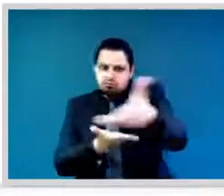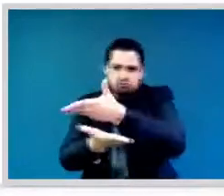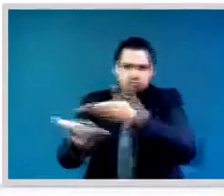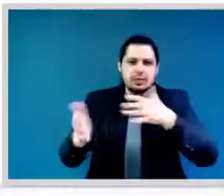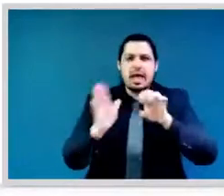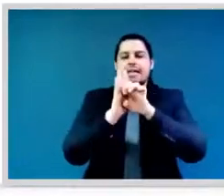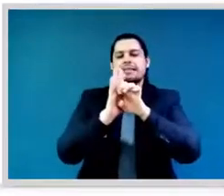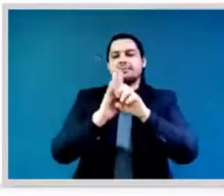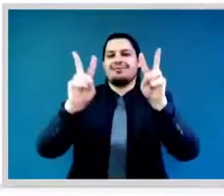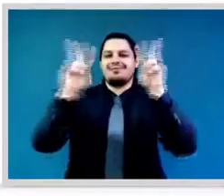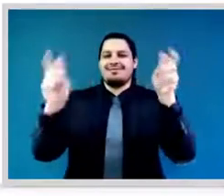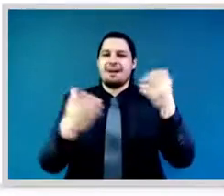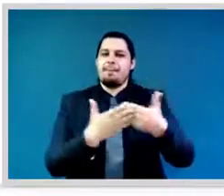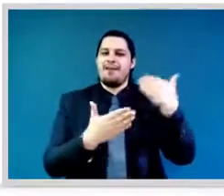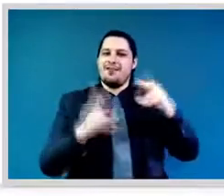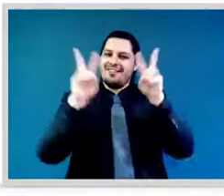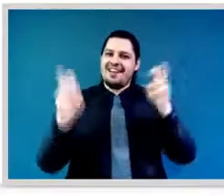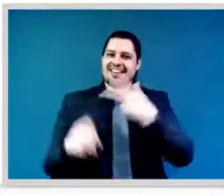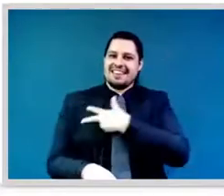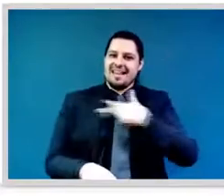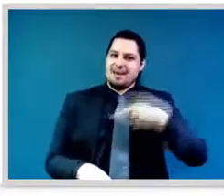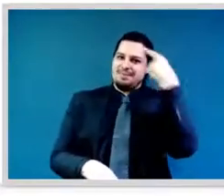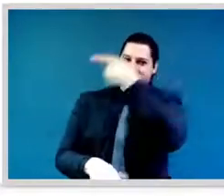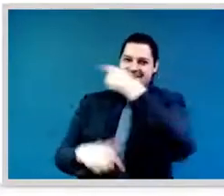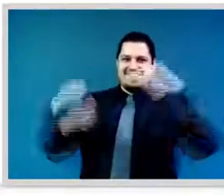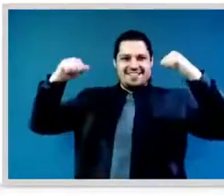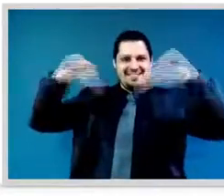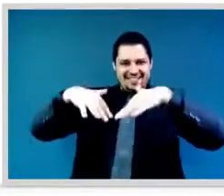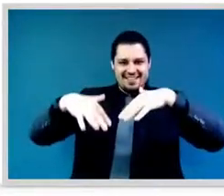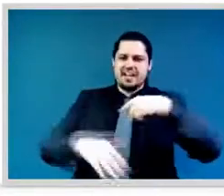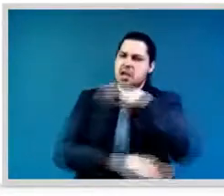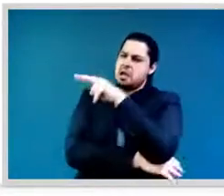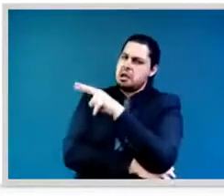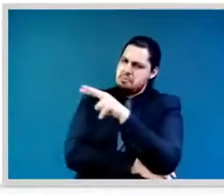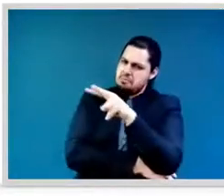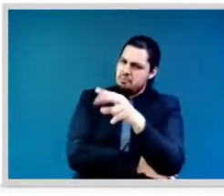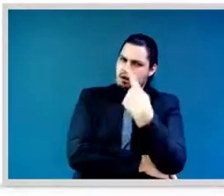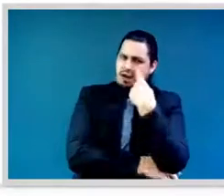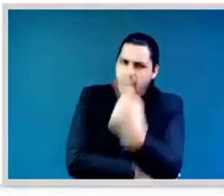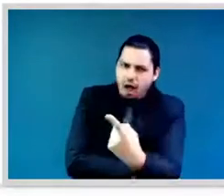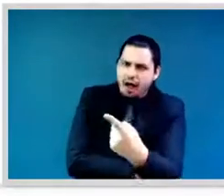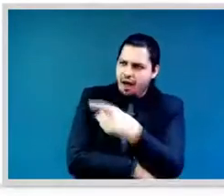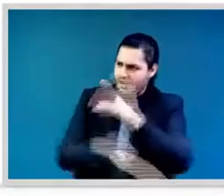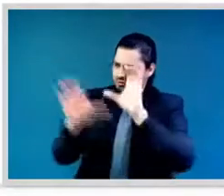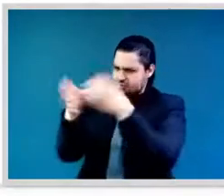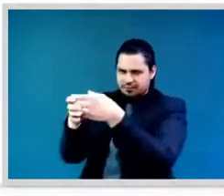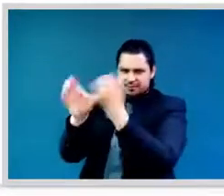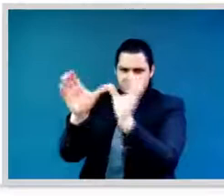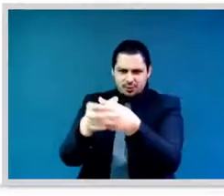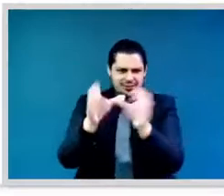comunidades, como este mundo diverso, hay algo que está claro.